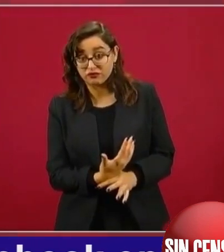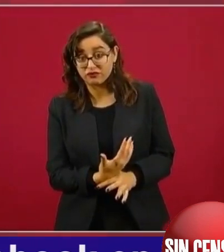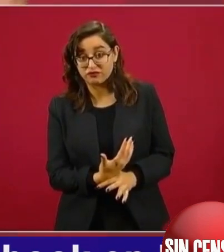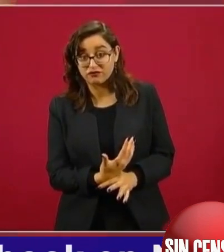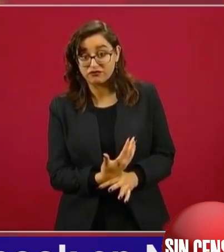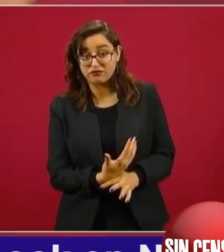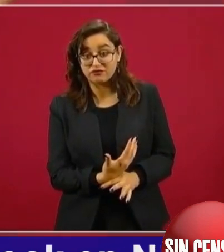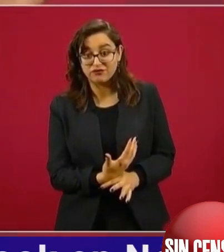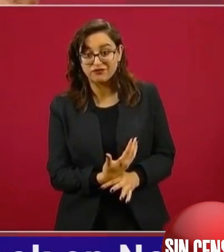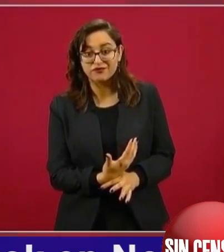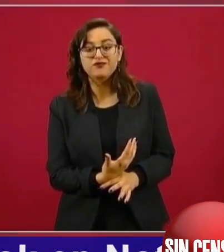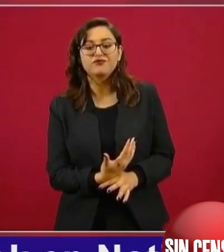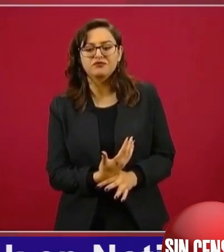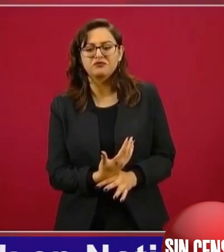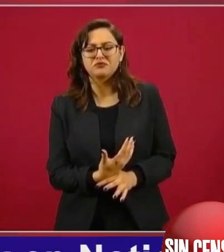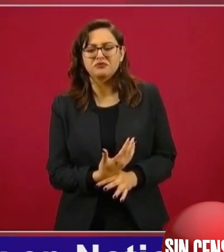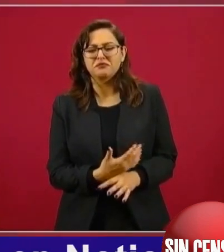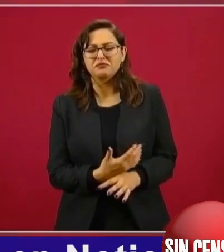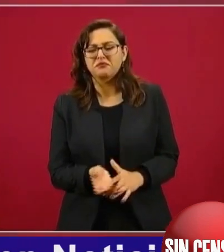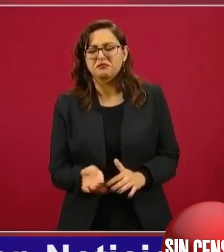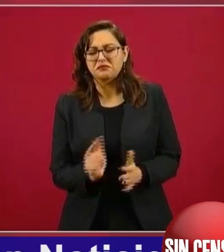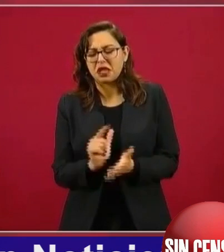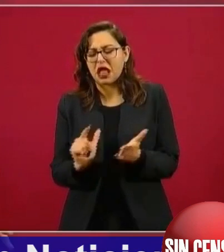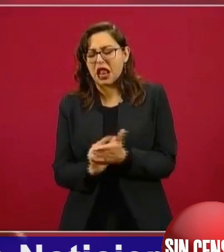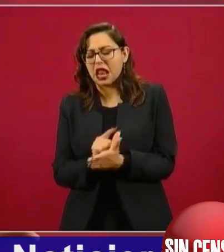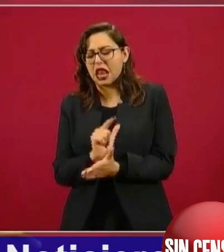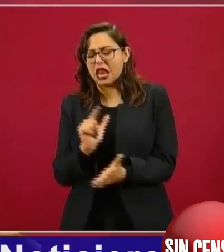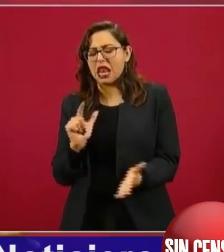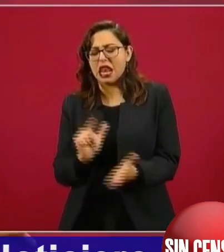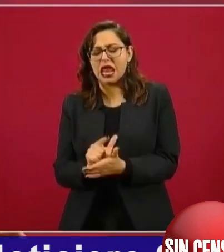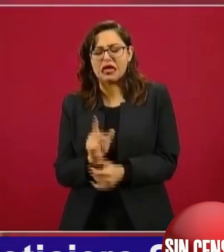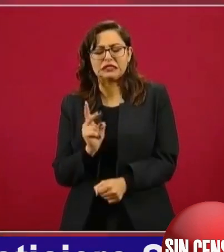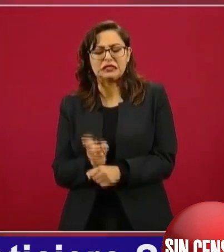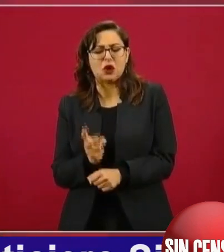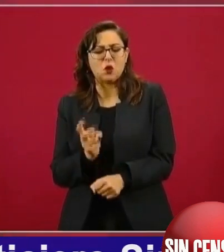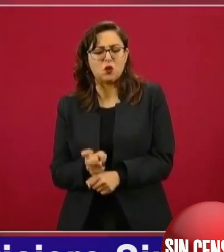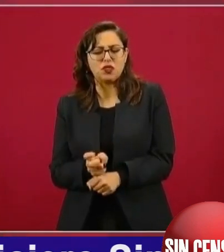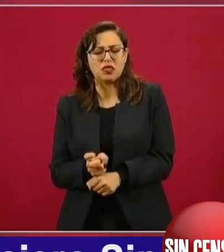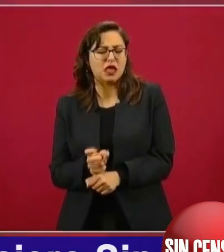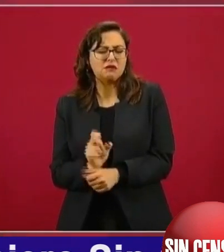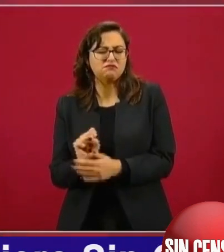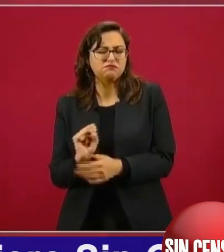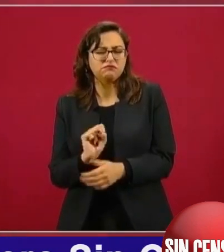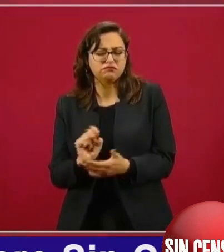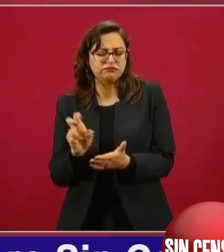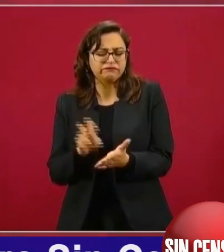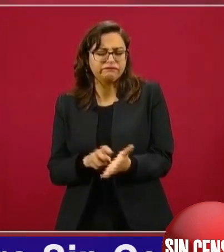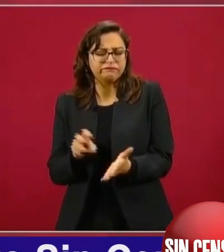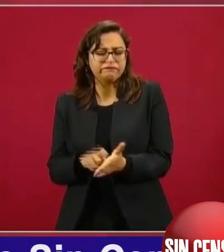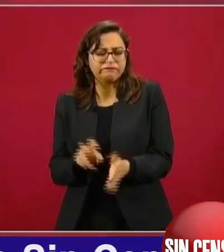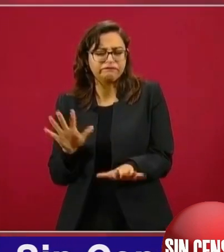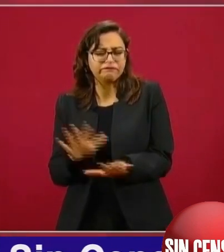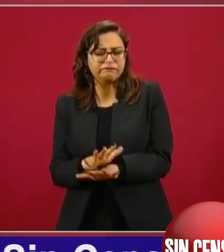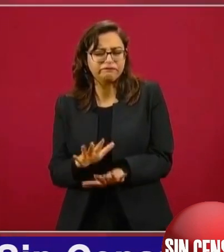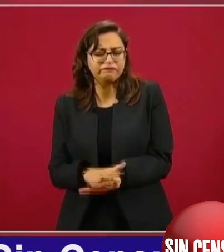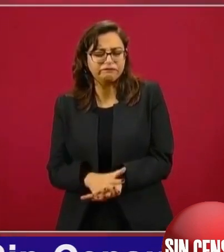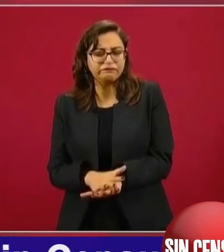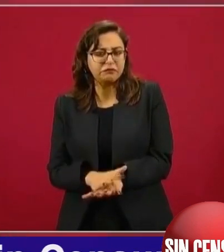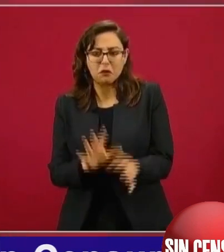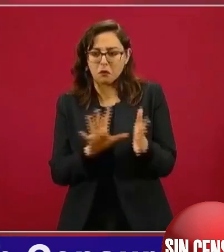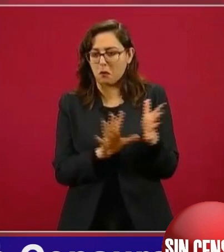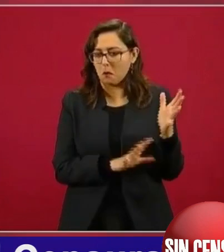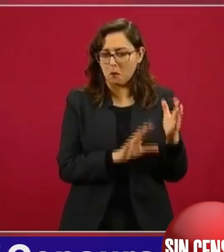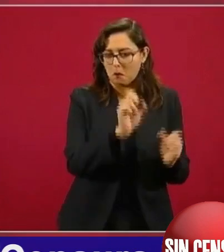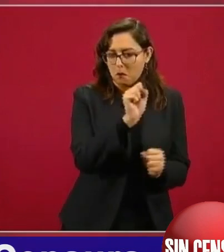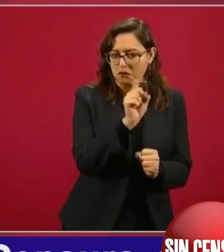Y reformaron una ley secundaria en la época de Salinas, que ni siquiera fue reforma